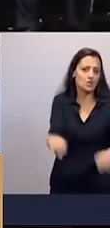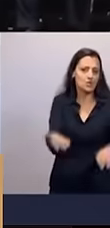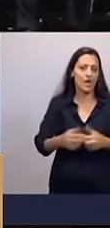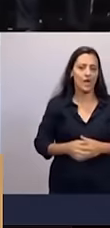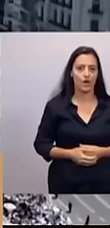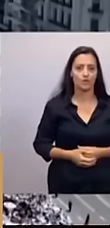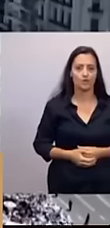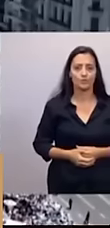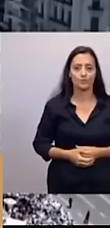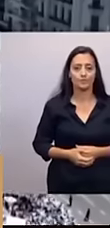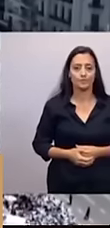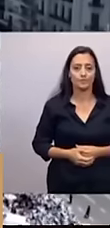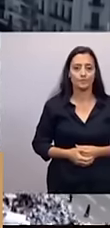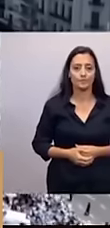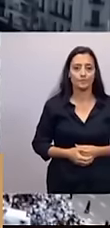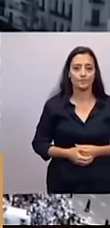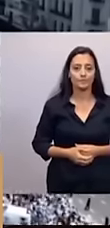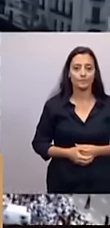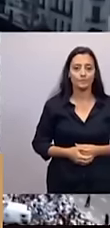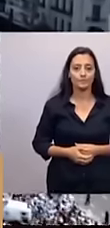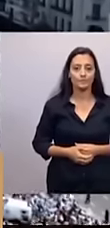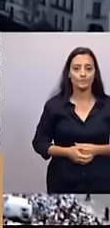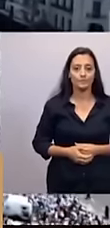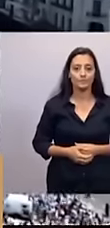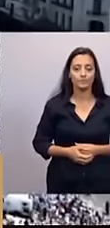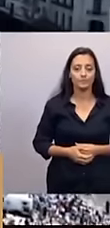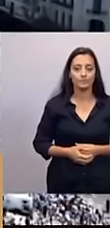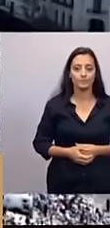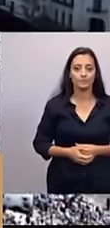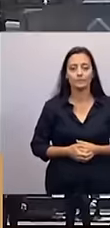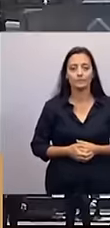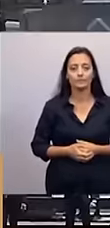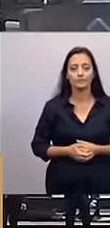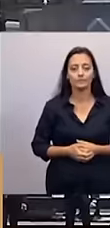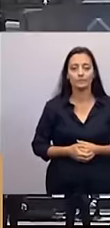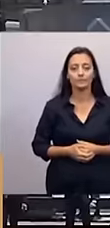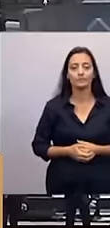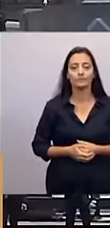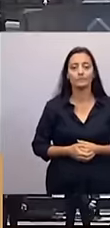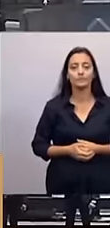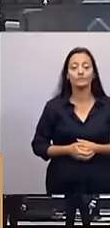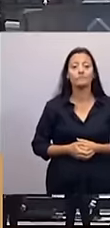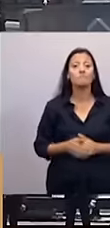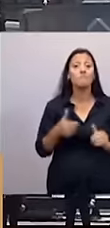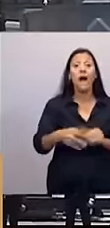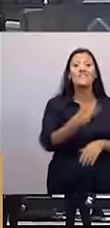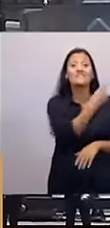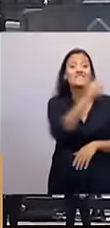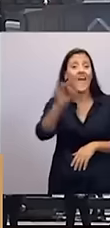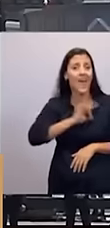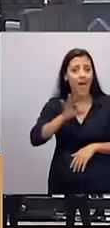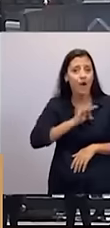de desregulación y ya se está viendo que algunos indicadores indican una tímida recuperación, todavía